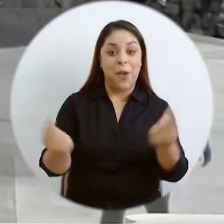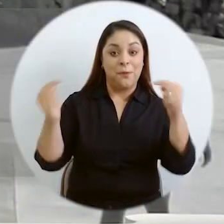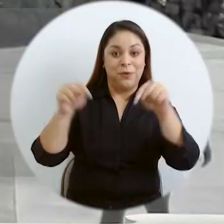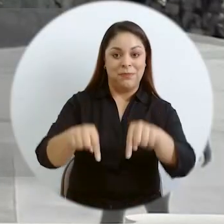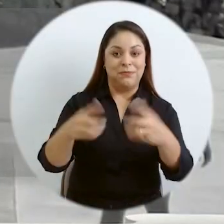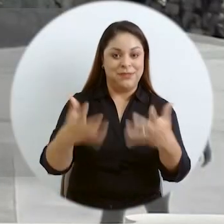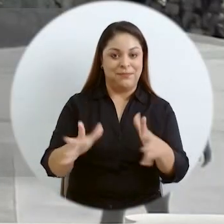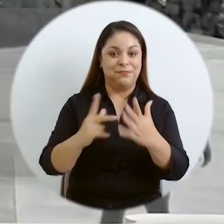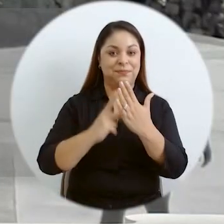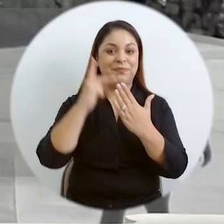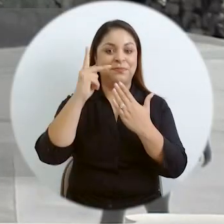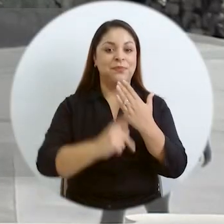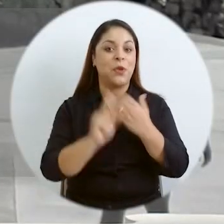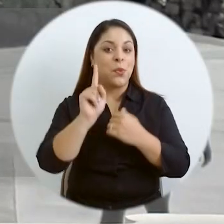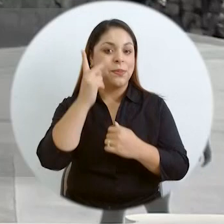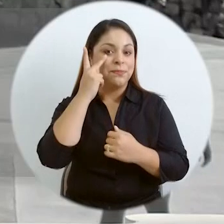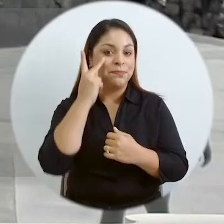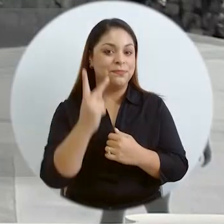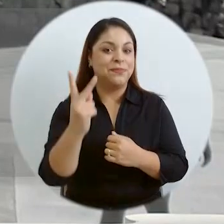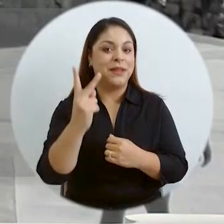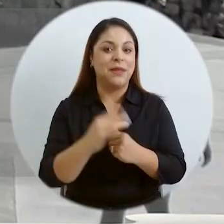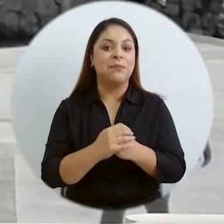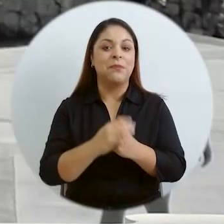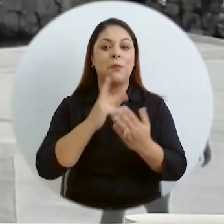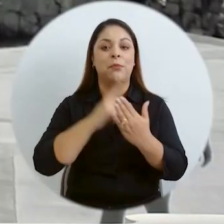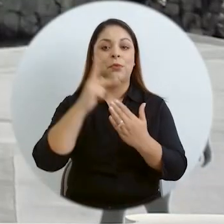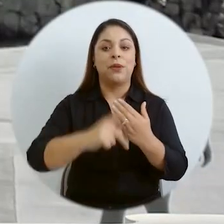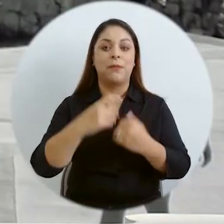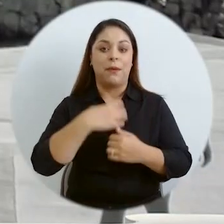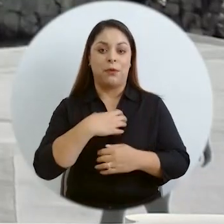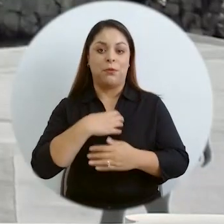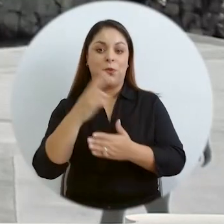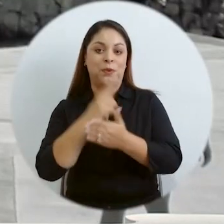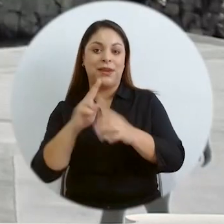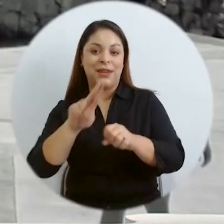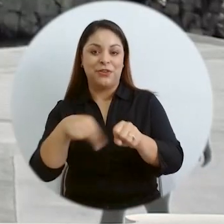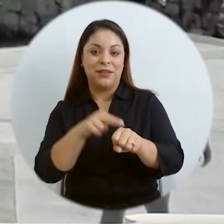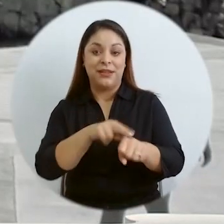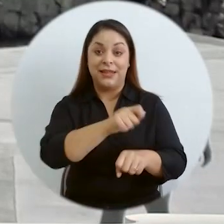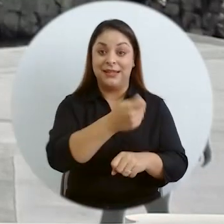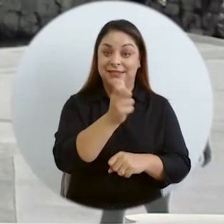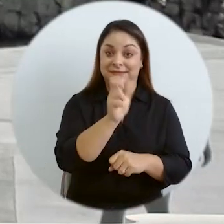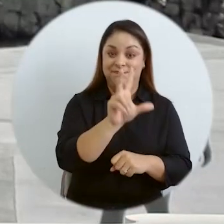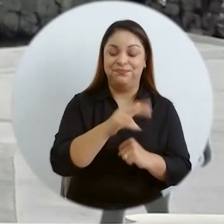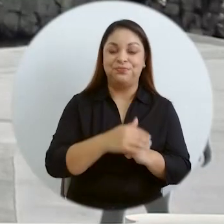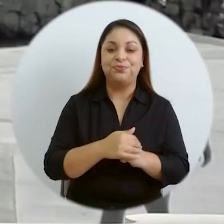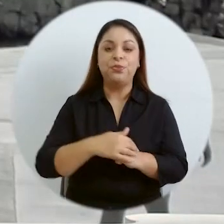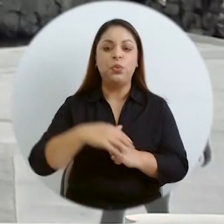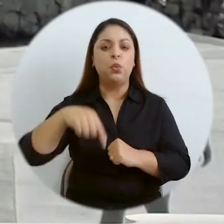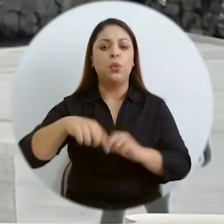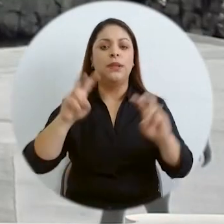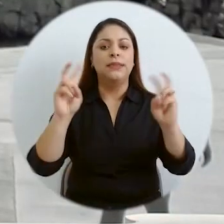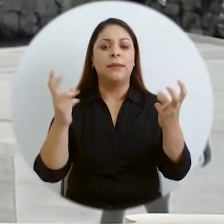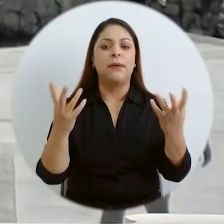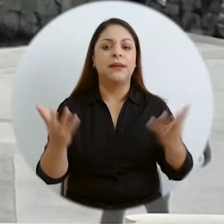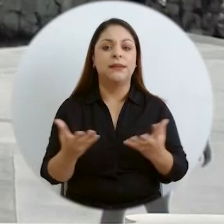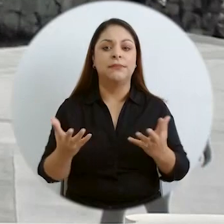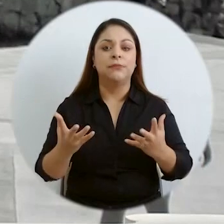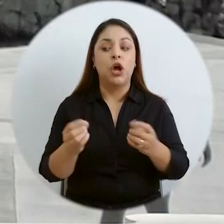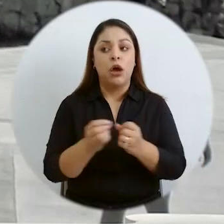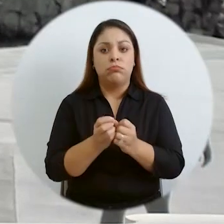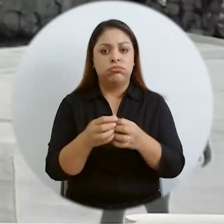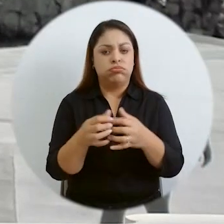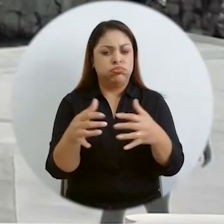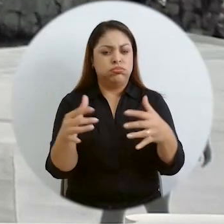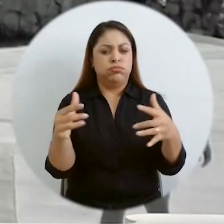Regresa usted a Una Mirada, del programa de la Universidad Nacional y de CINAR S.A., hoy con el tema del crecimiento inmobiliario